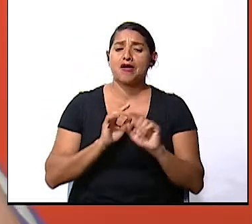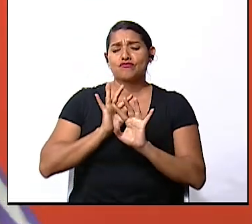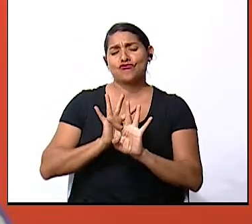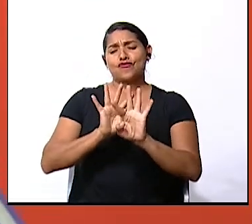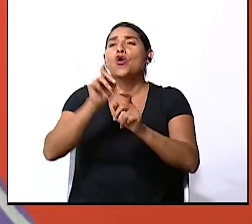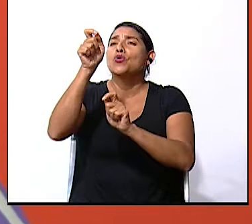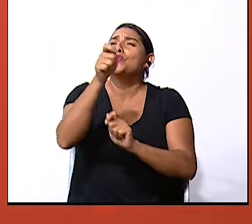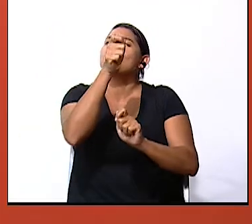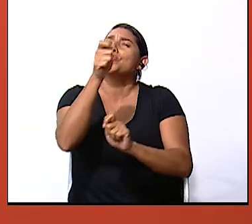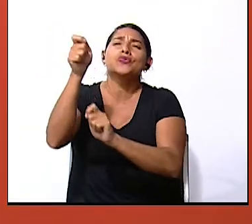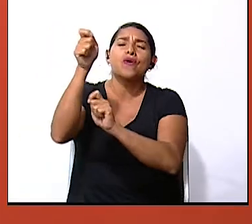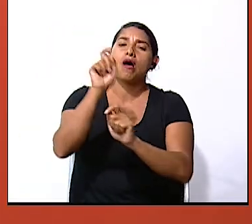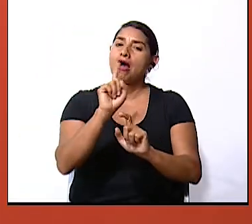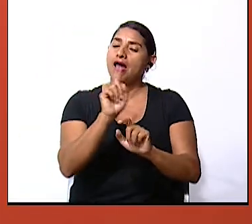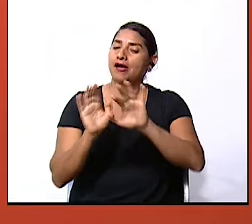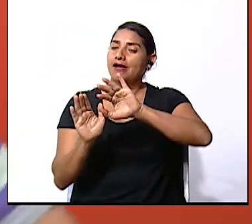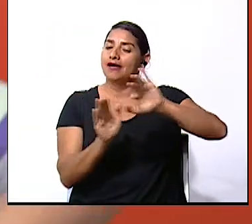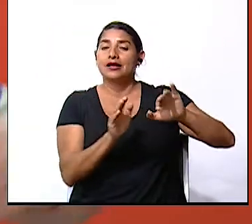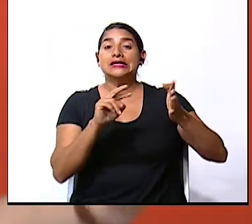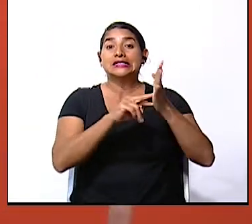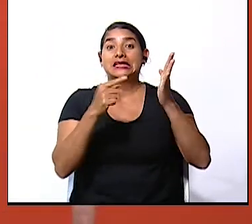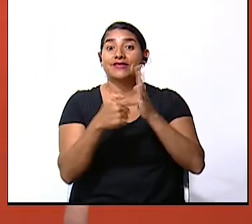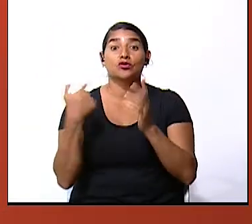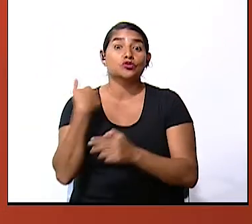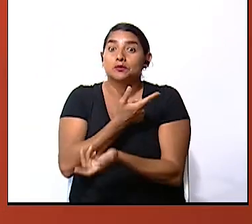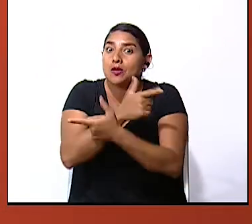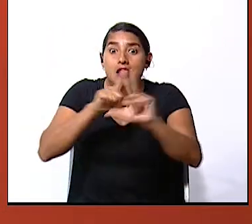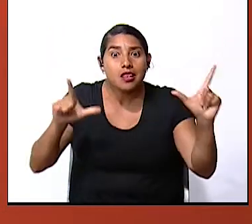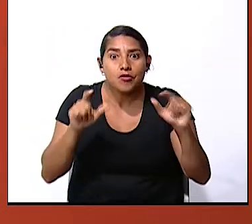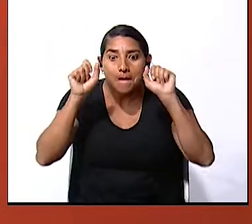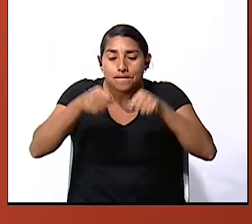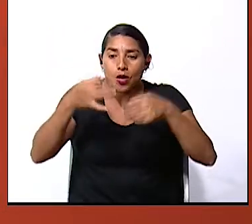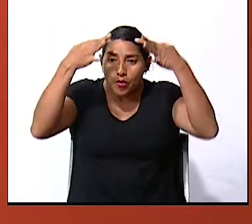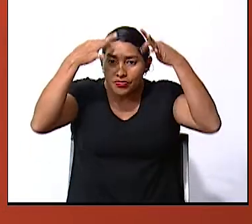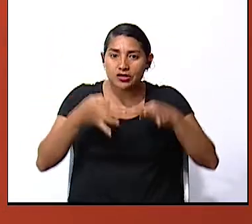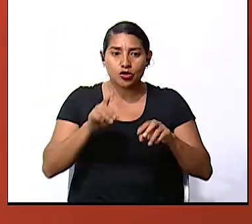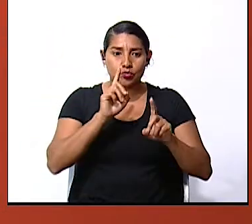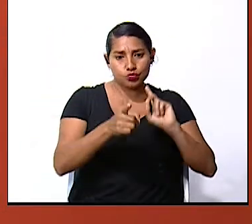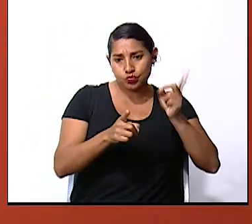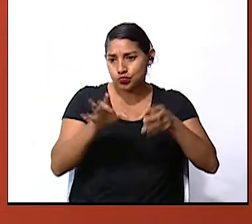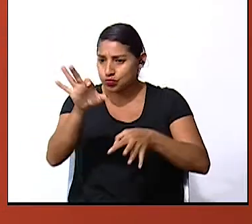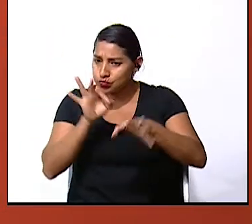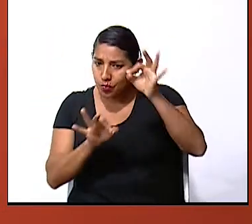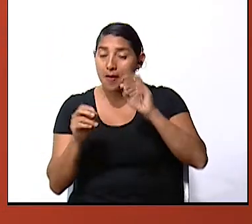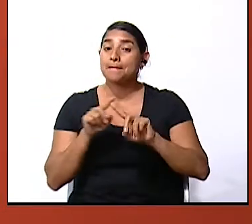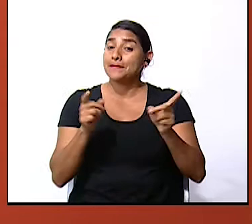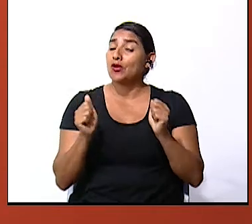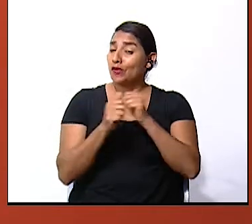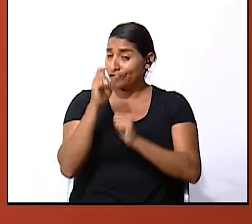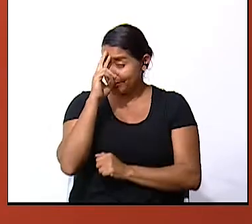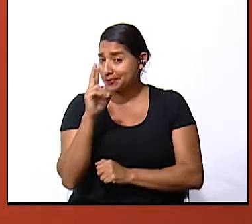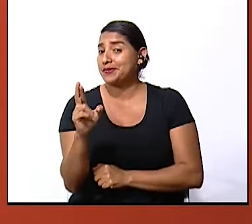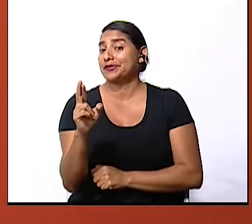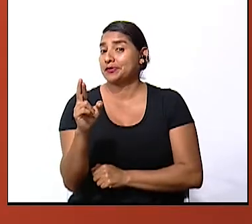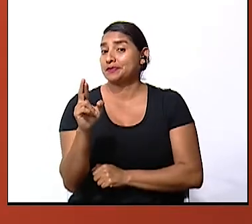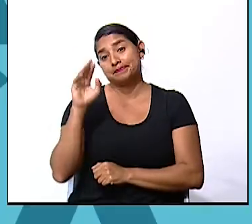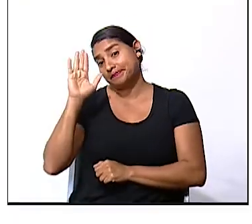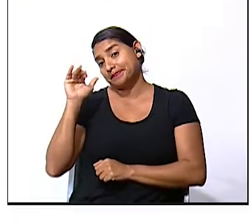desfiles y faroles. Significa que somos libres y podemos tomar nuestras decisiones, pero con respeto.